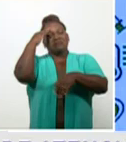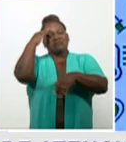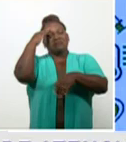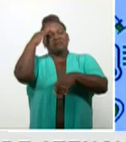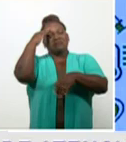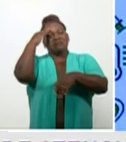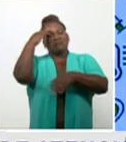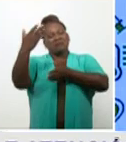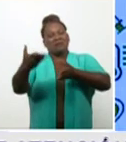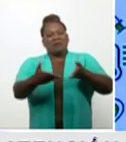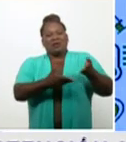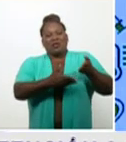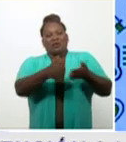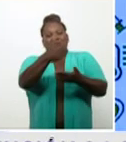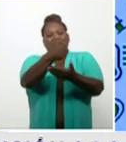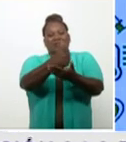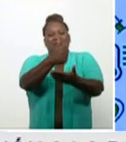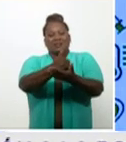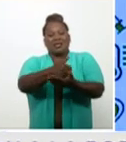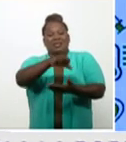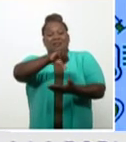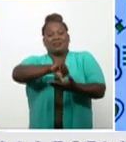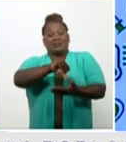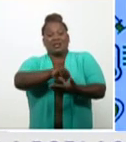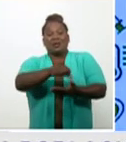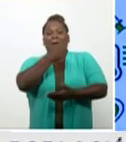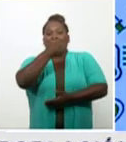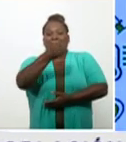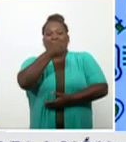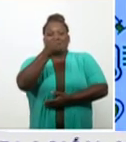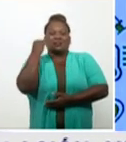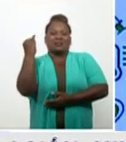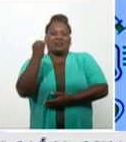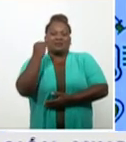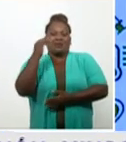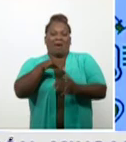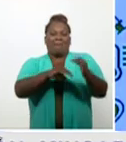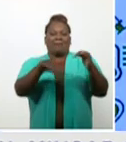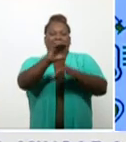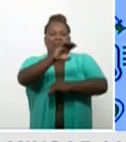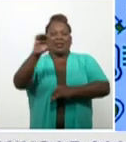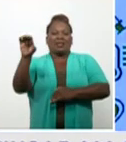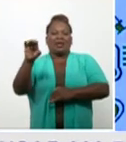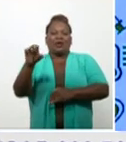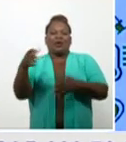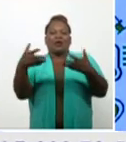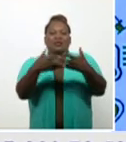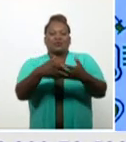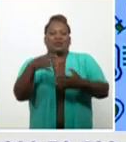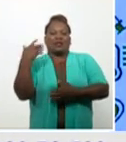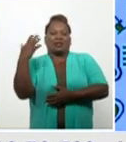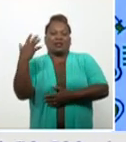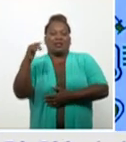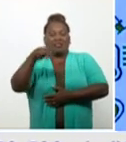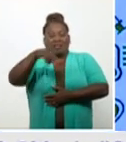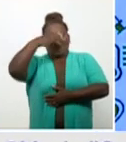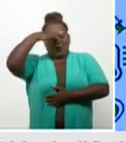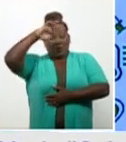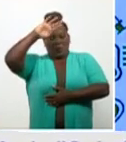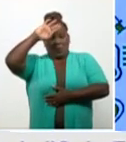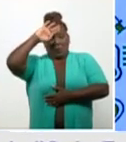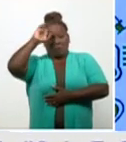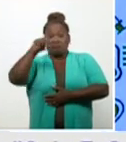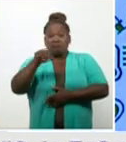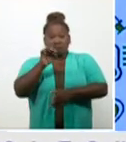una vez más a la sede del Centro de Prensa Internacional del Ministerio de Relaciones Exteriores de la República de Cuba. De inmediato iniciamos